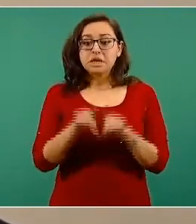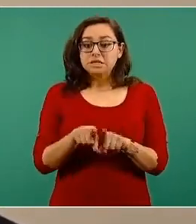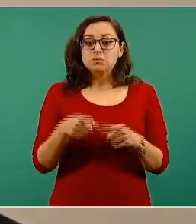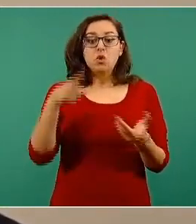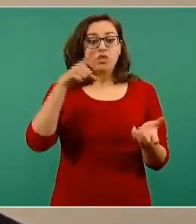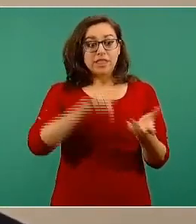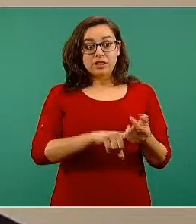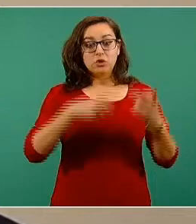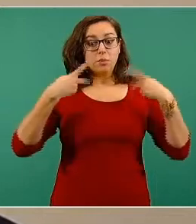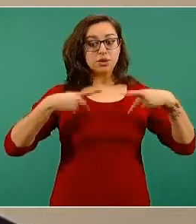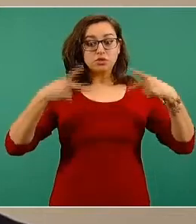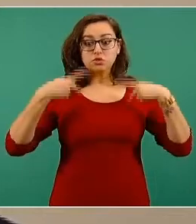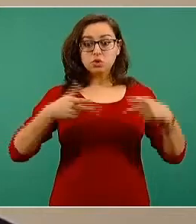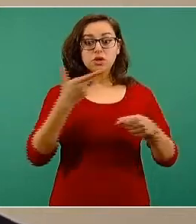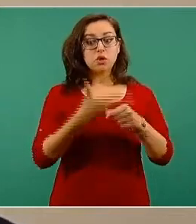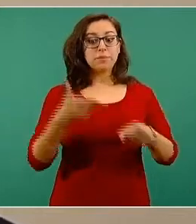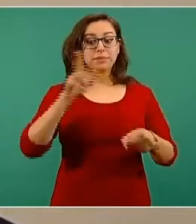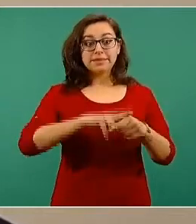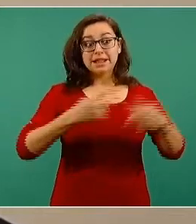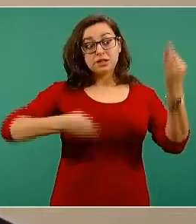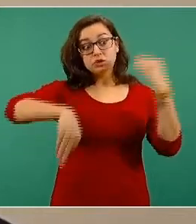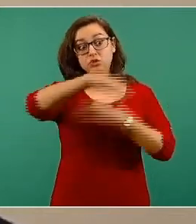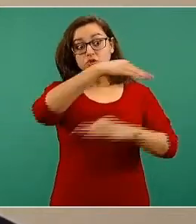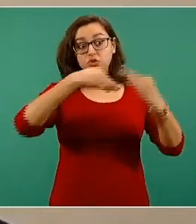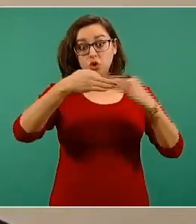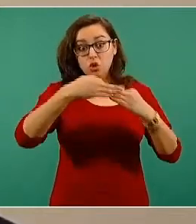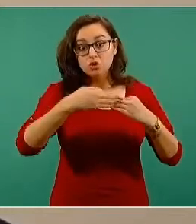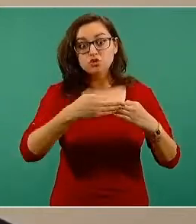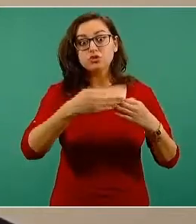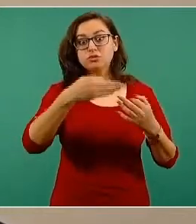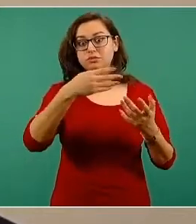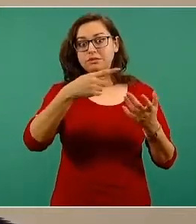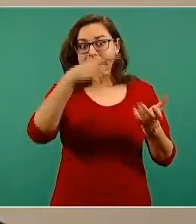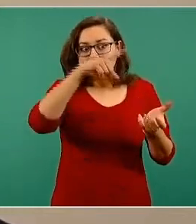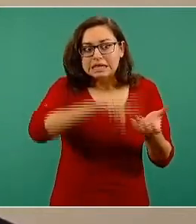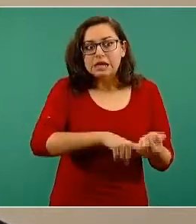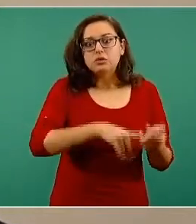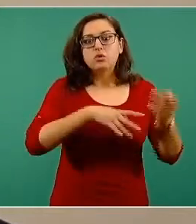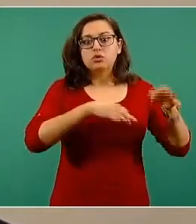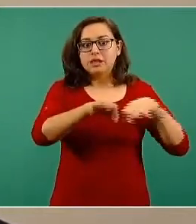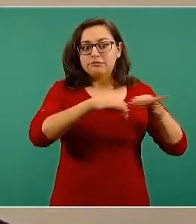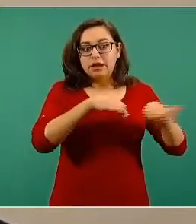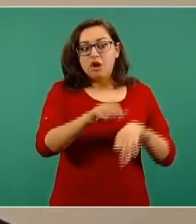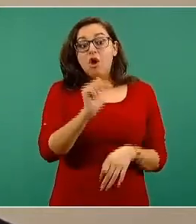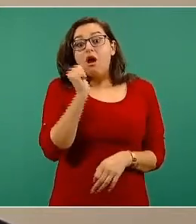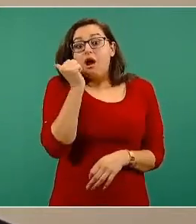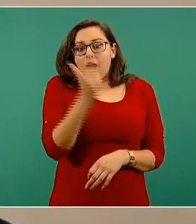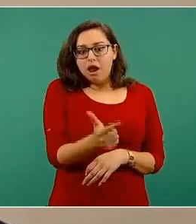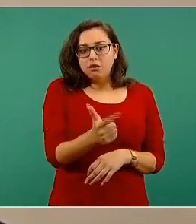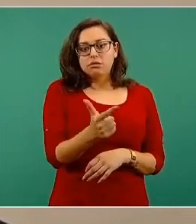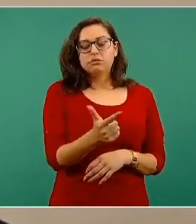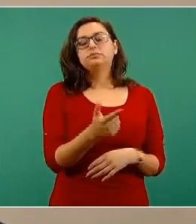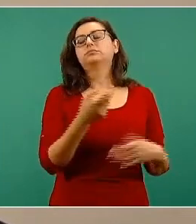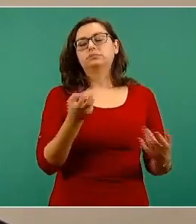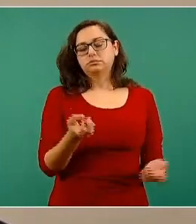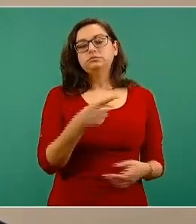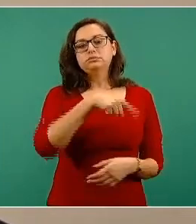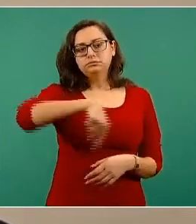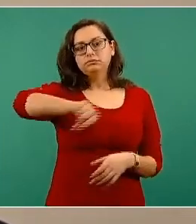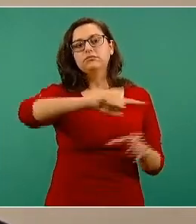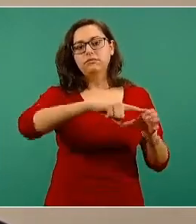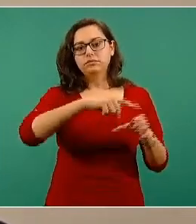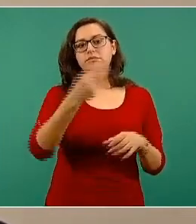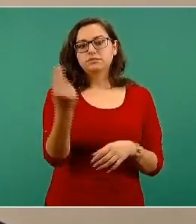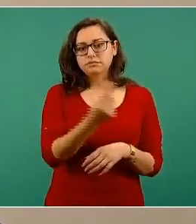una serie de otros trabajadores de la salud que aportan con su trabajo, que laboran en las